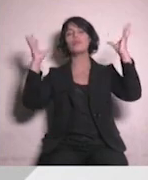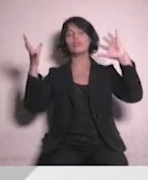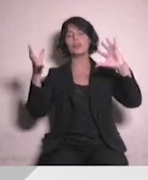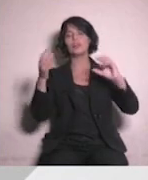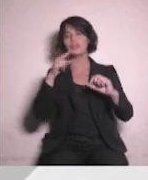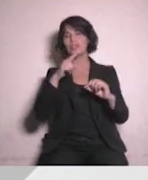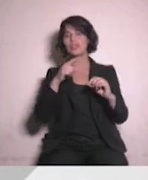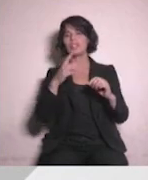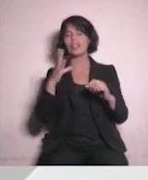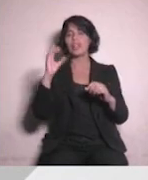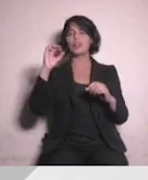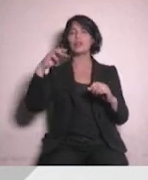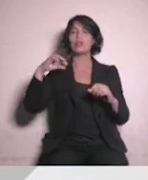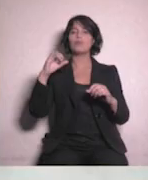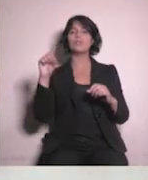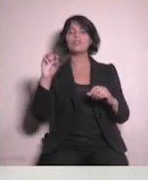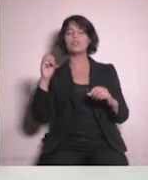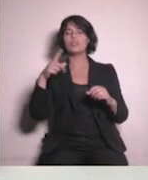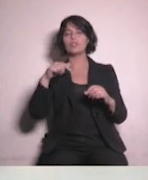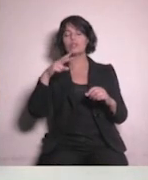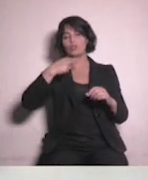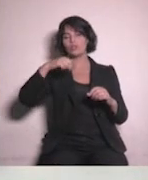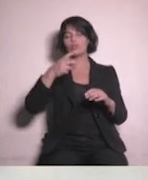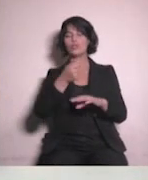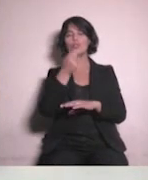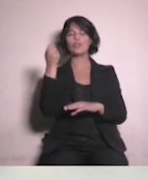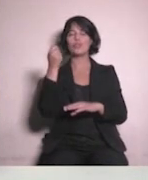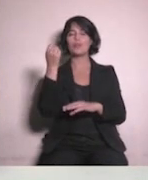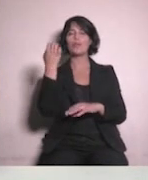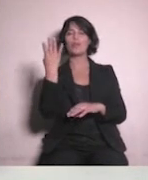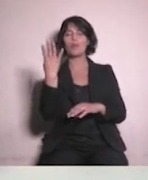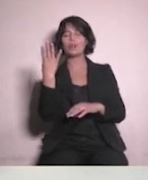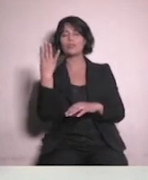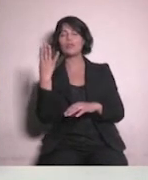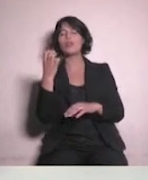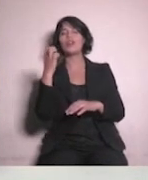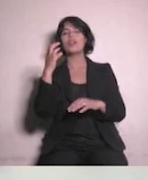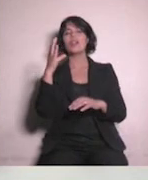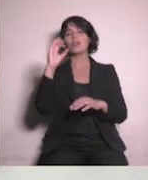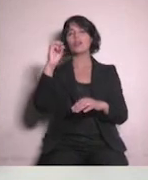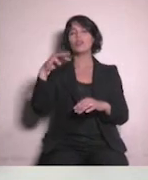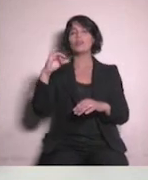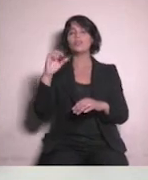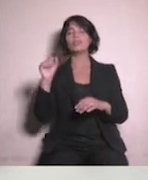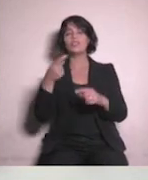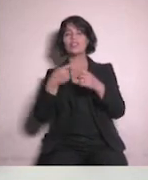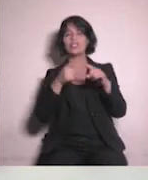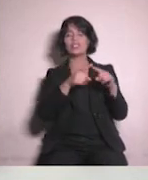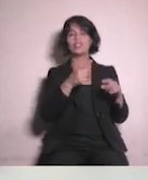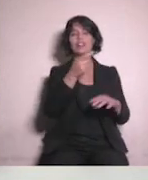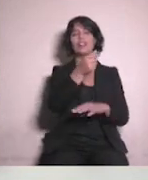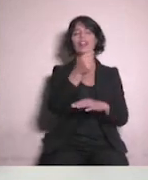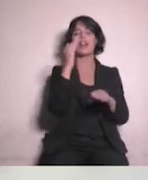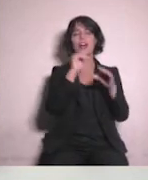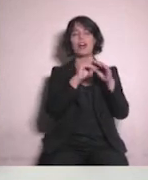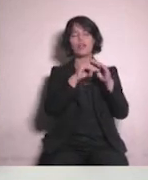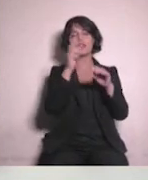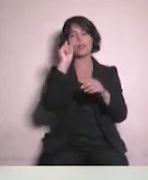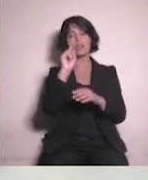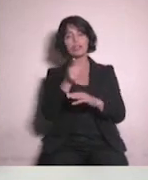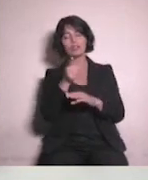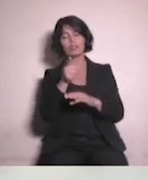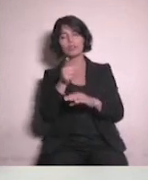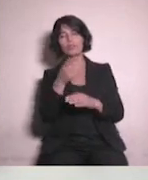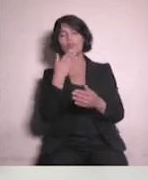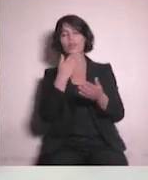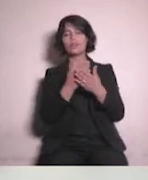Y aquí están las comisiones. Nosotros cobramos cuatro tipos de comisiones distintas. Cobramos por la acreditación del ahorro obligatorio, tal como les decía, una vez que la cuenta